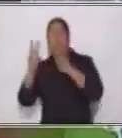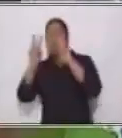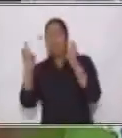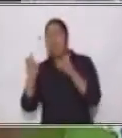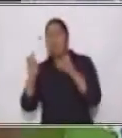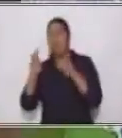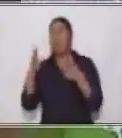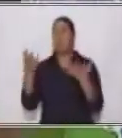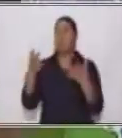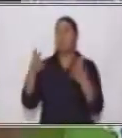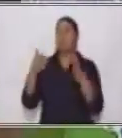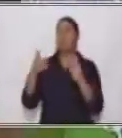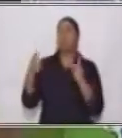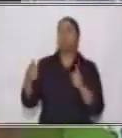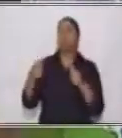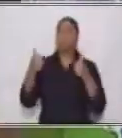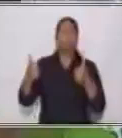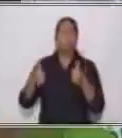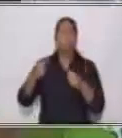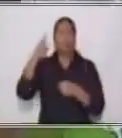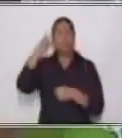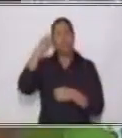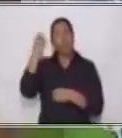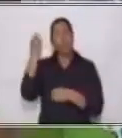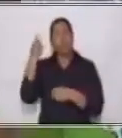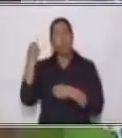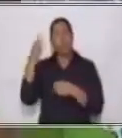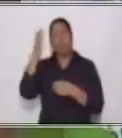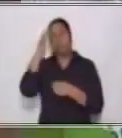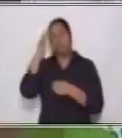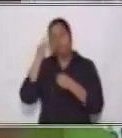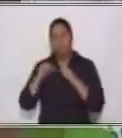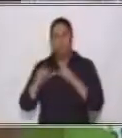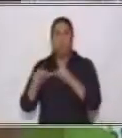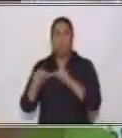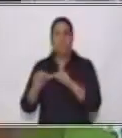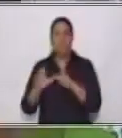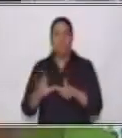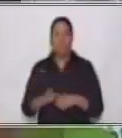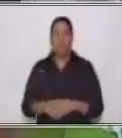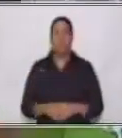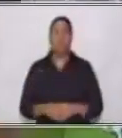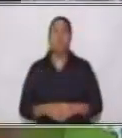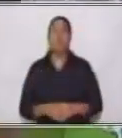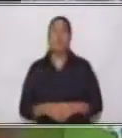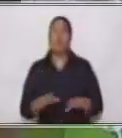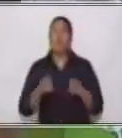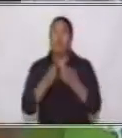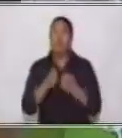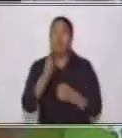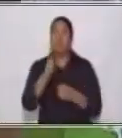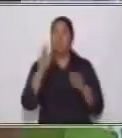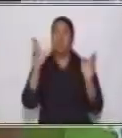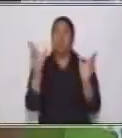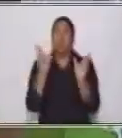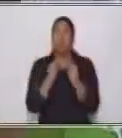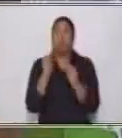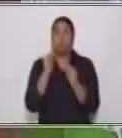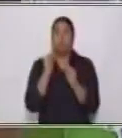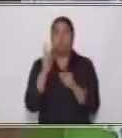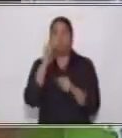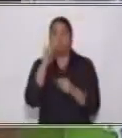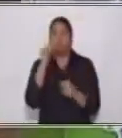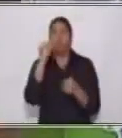Una conclusión, sí, partimos que estamos trabajando con los hechos, por lo tanto una conclusión no es una